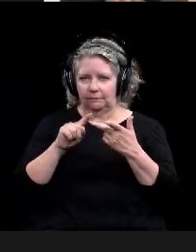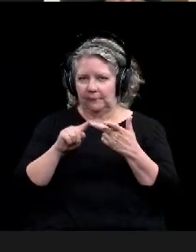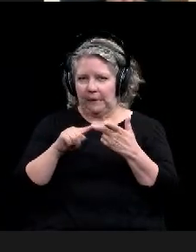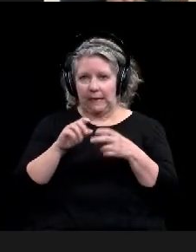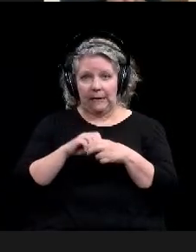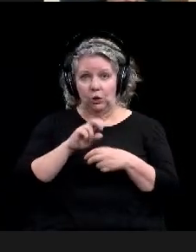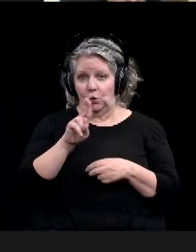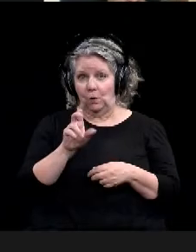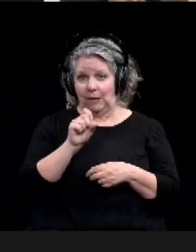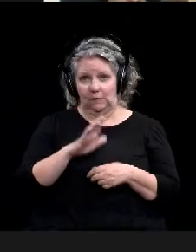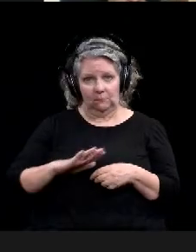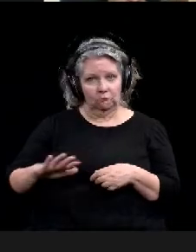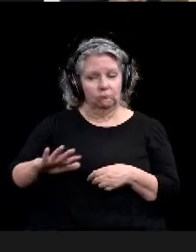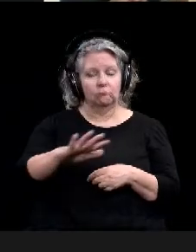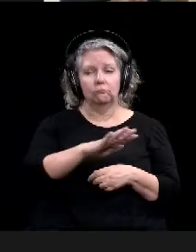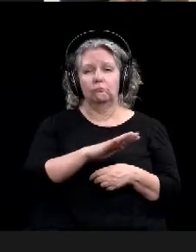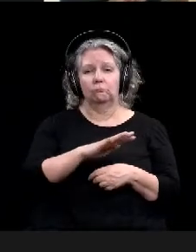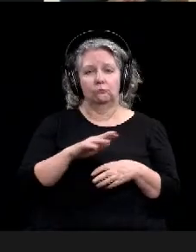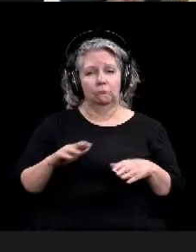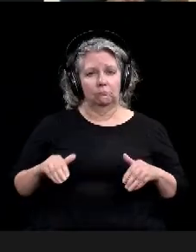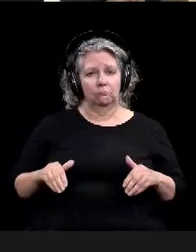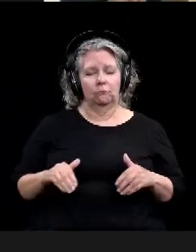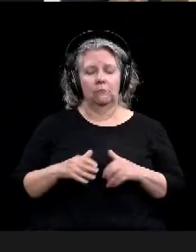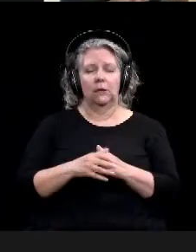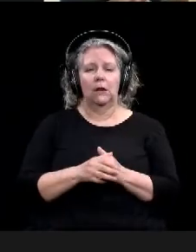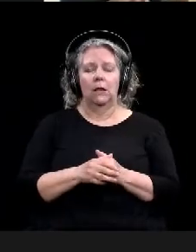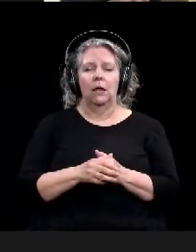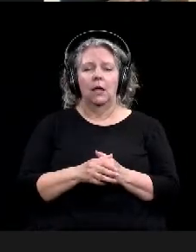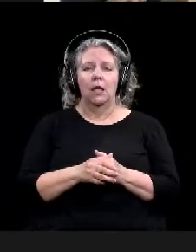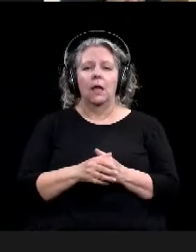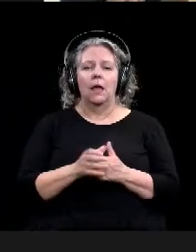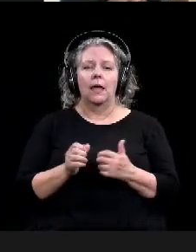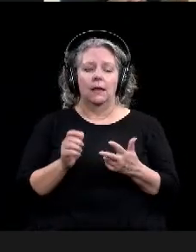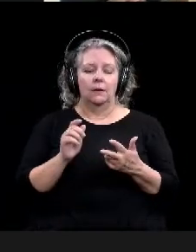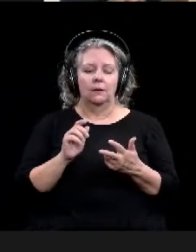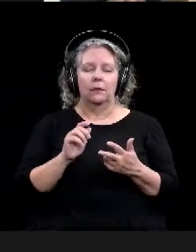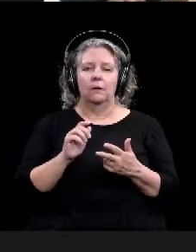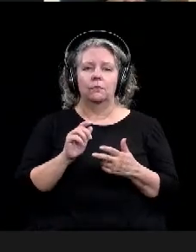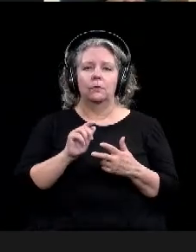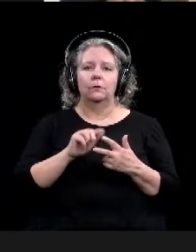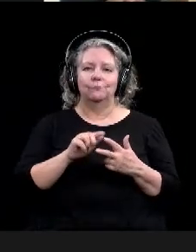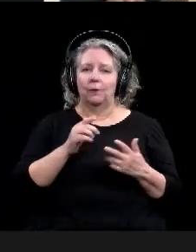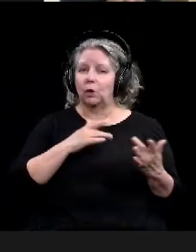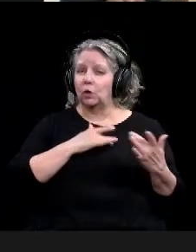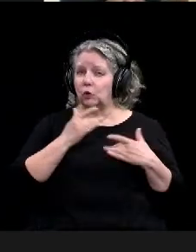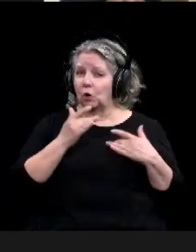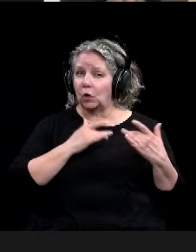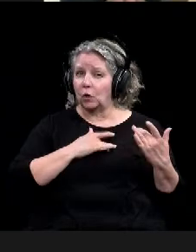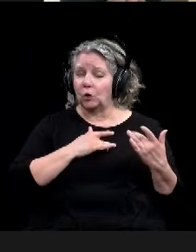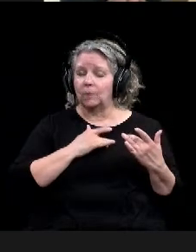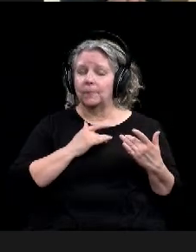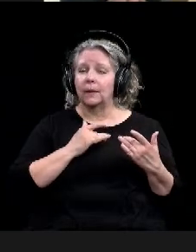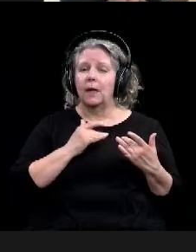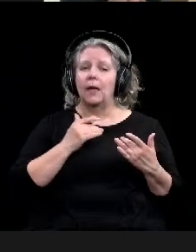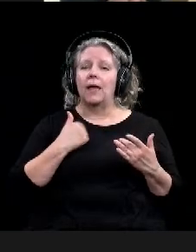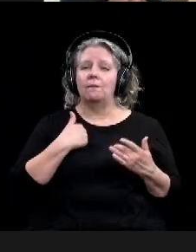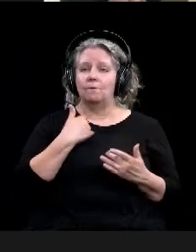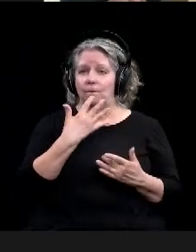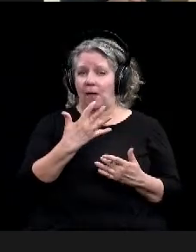en las variantes aquí en serpientes son cinco total el beichuán one 7